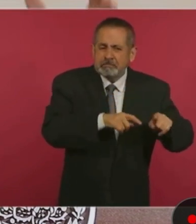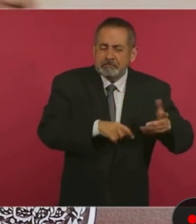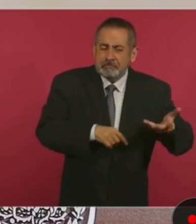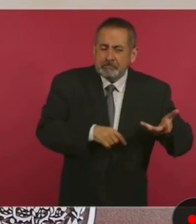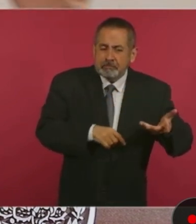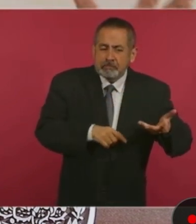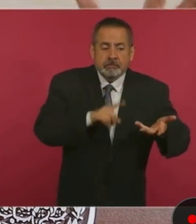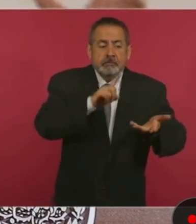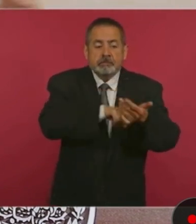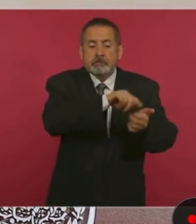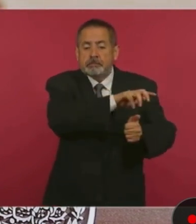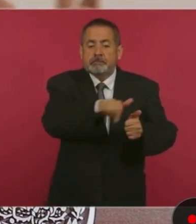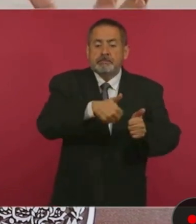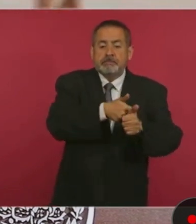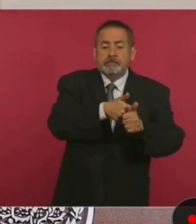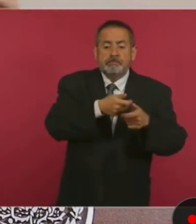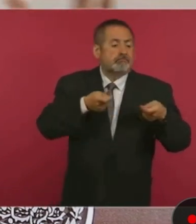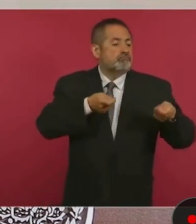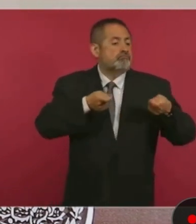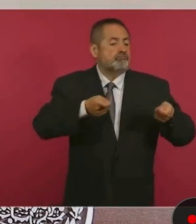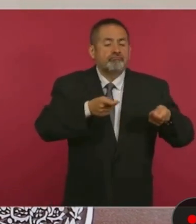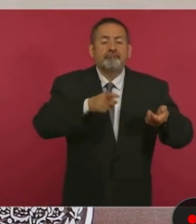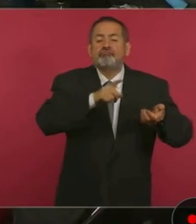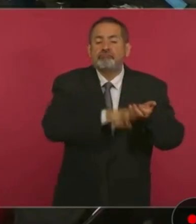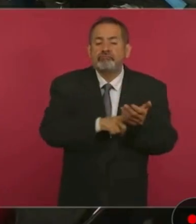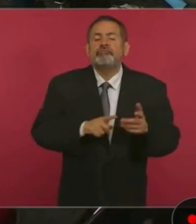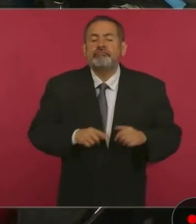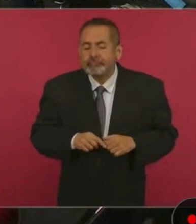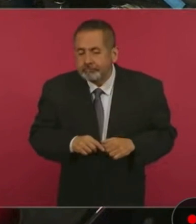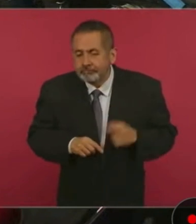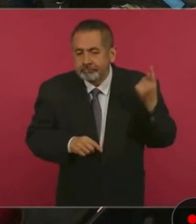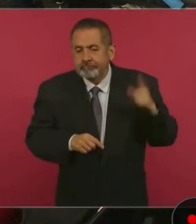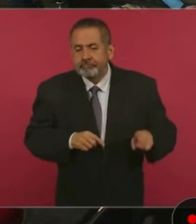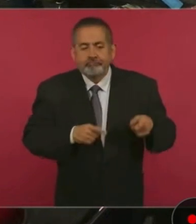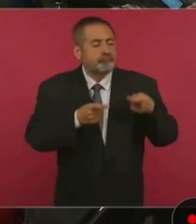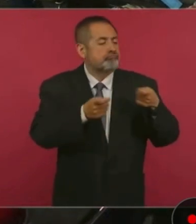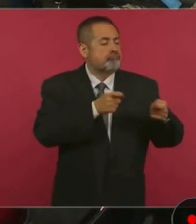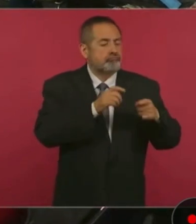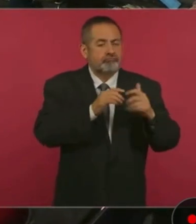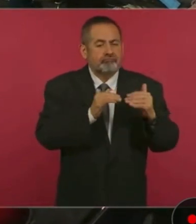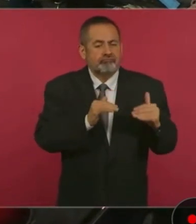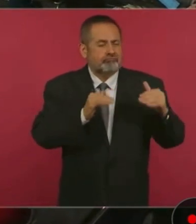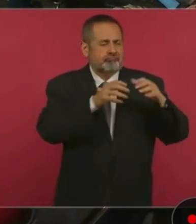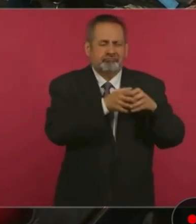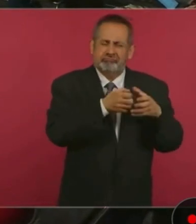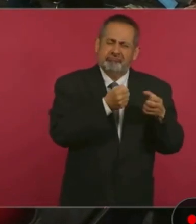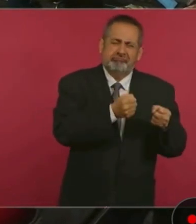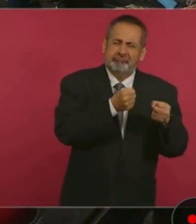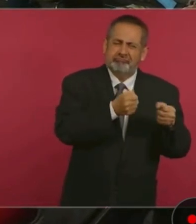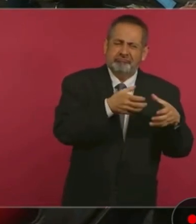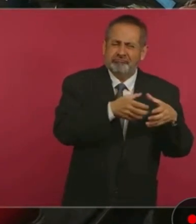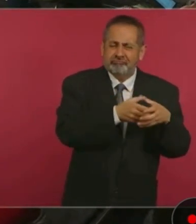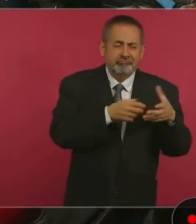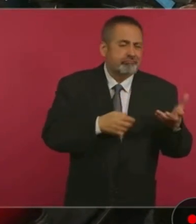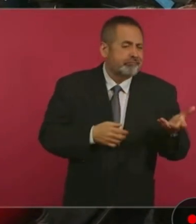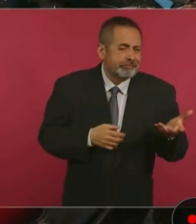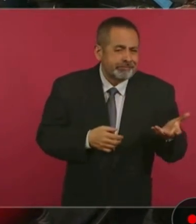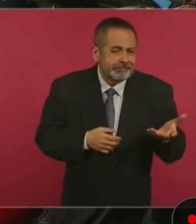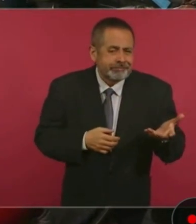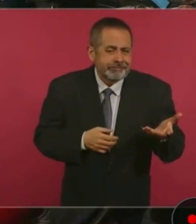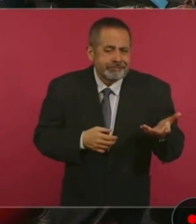los que dominan son los más conservadores, sino